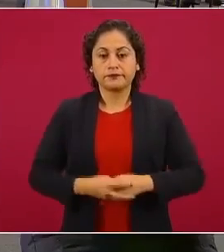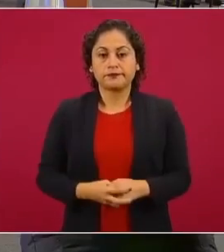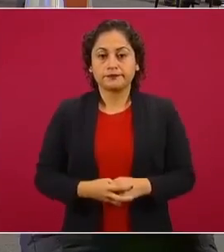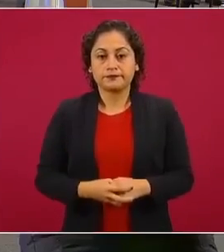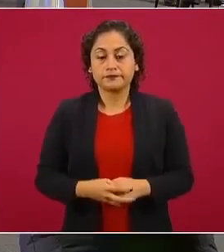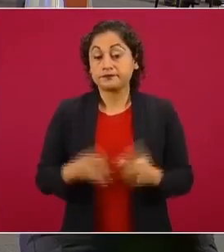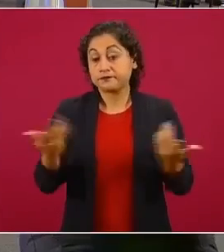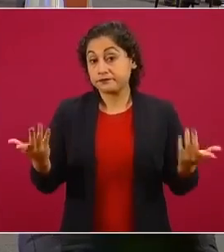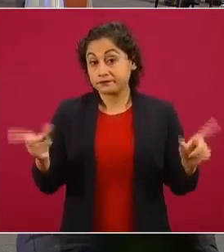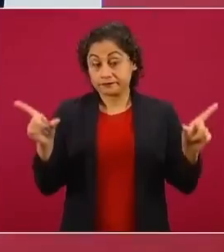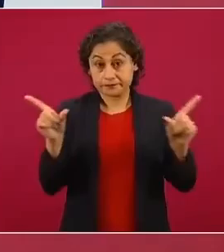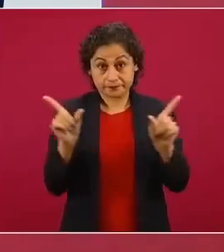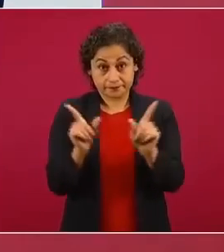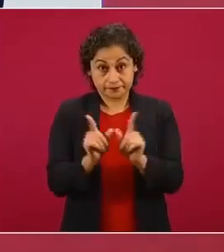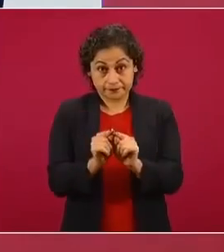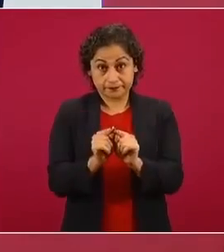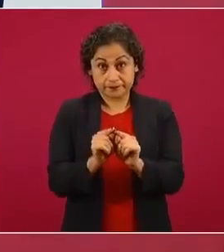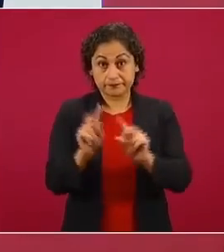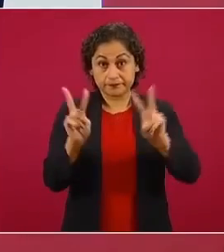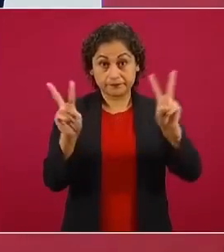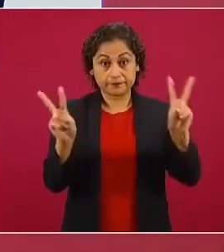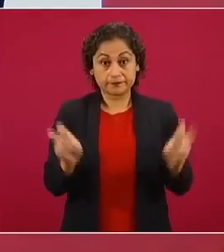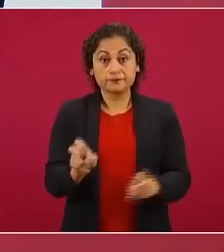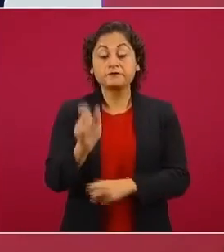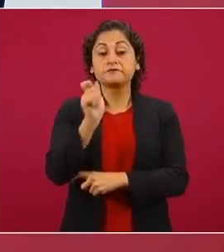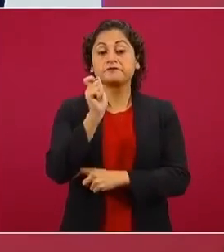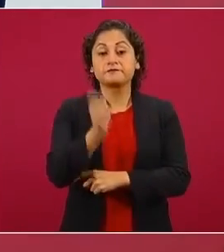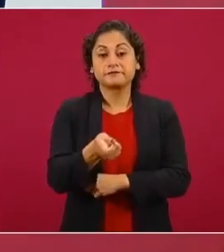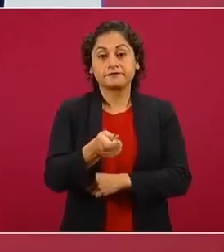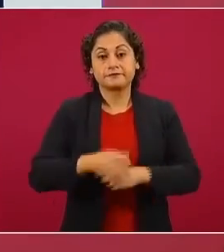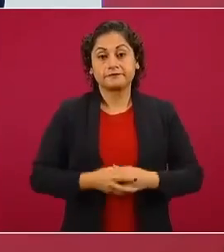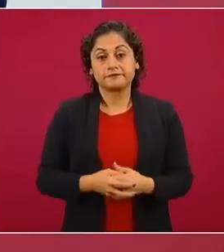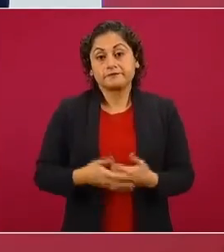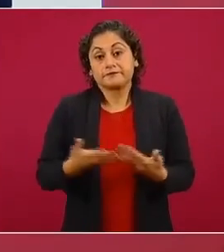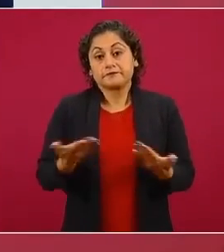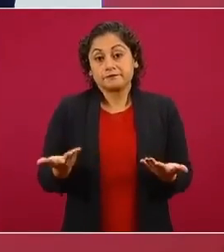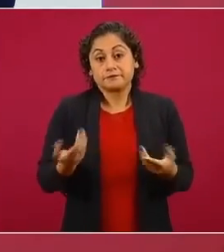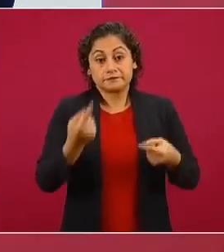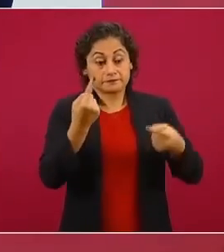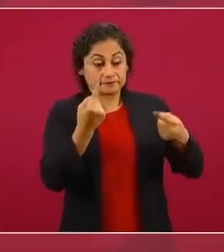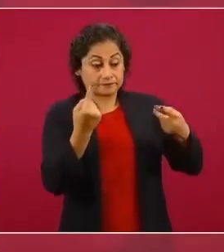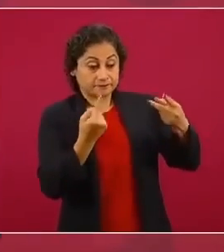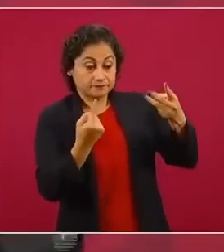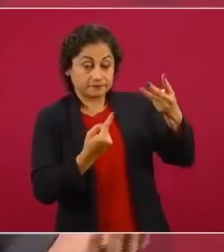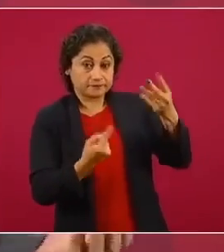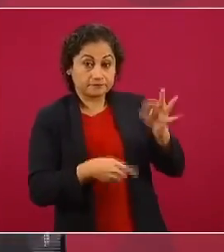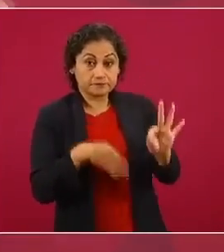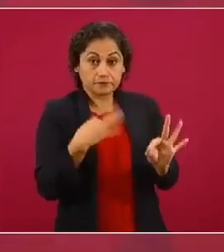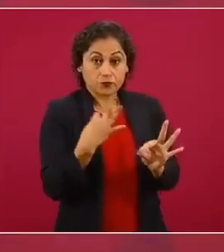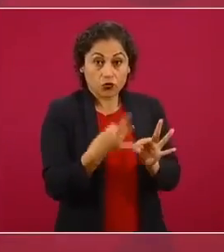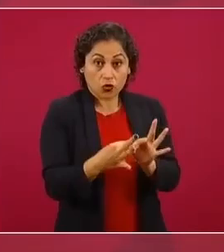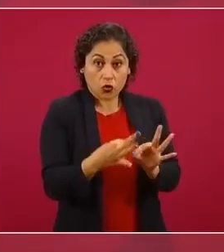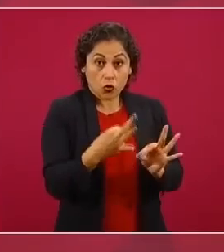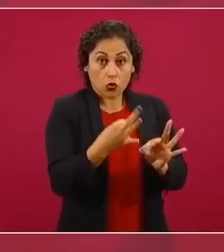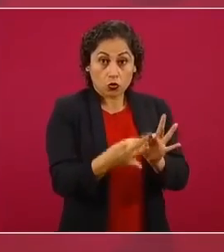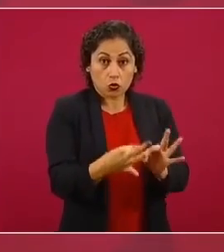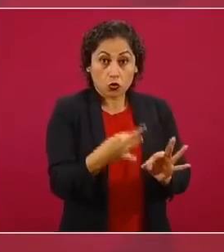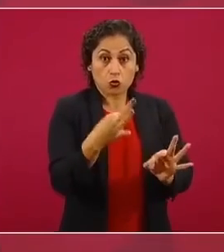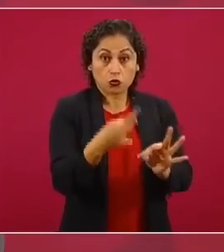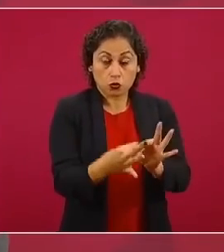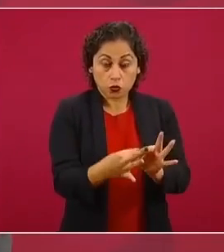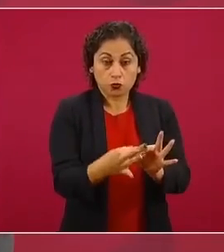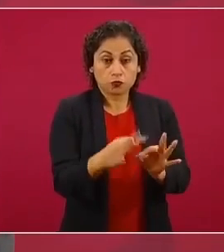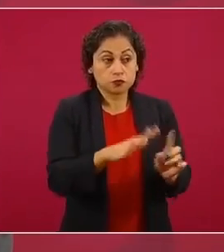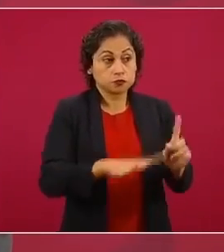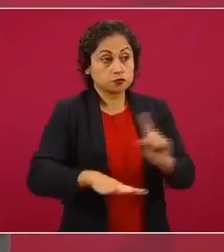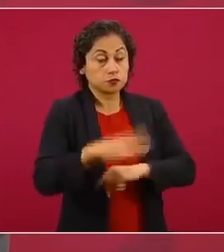Entonces, en síntesis, pues es inminente que, si todo esto sale como hemos dicho y la autoridad regulatoria considera